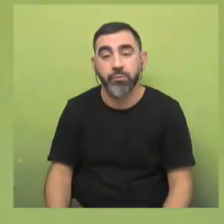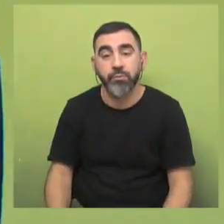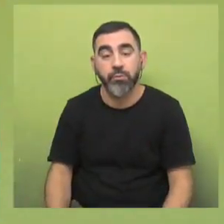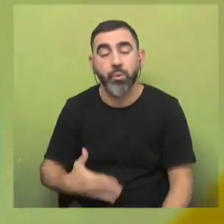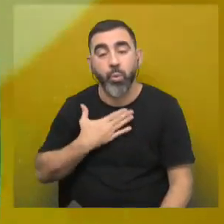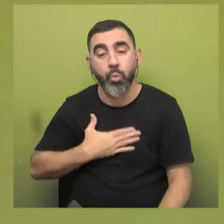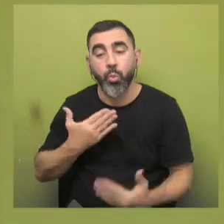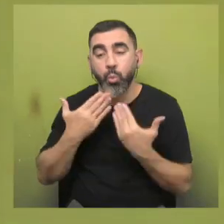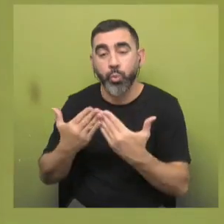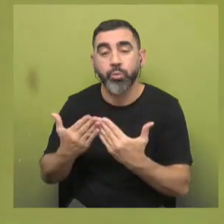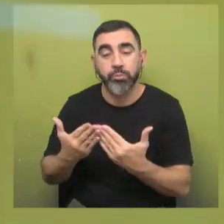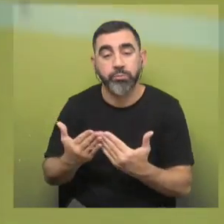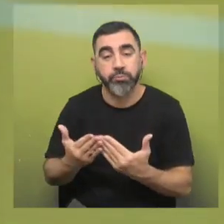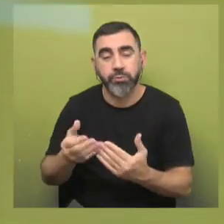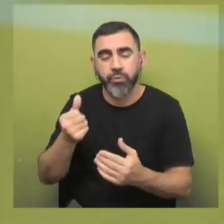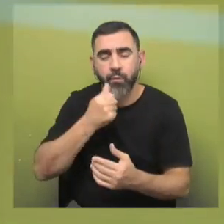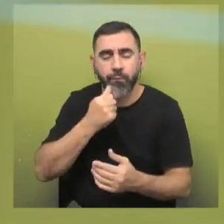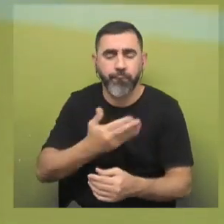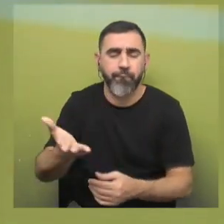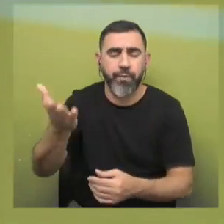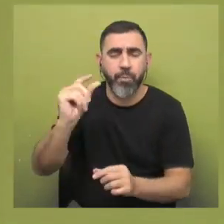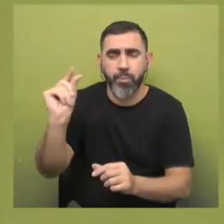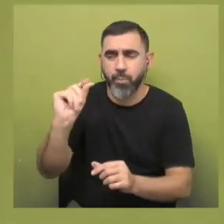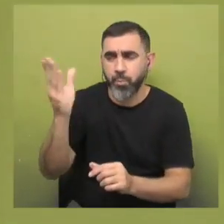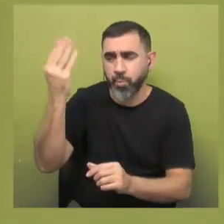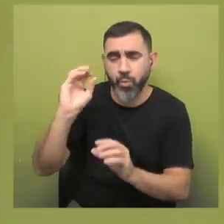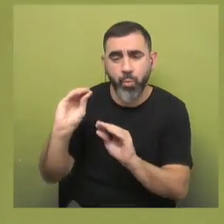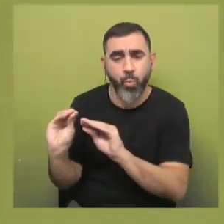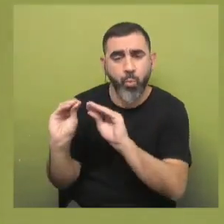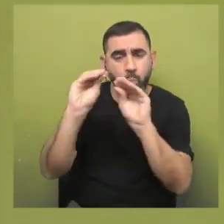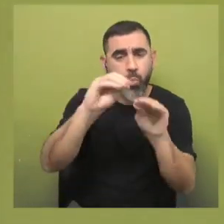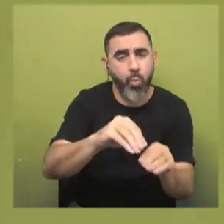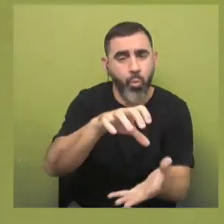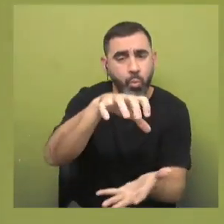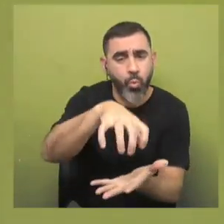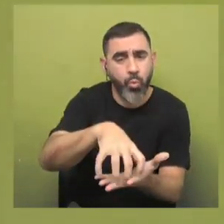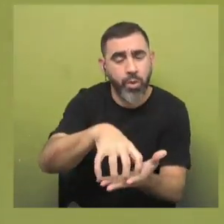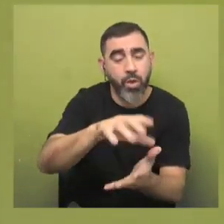juegos asociados a las 2 primeras entregas de la trilogía.